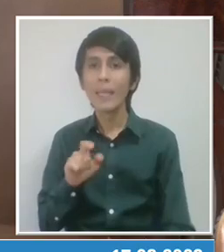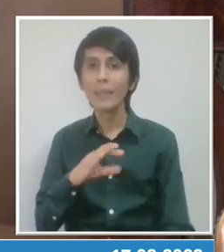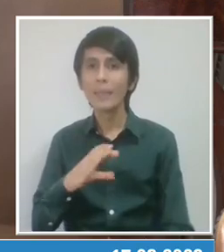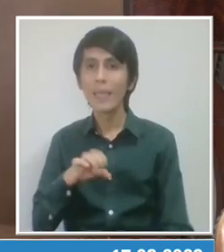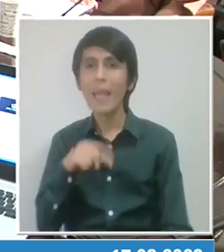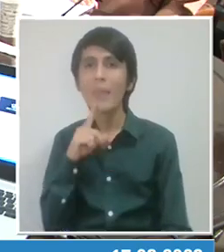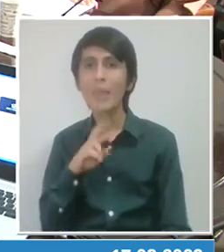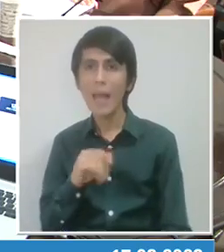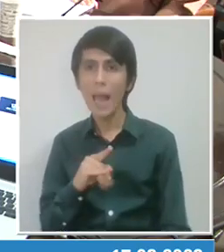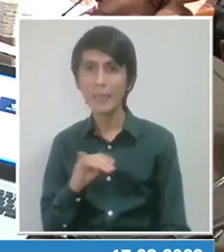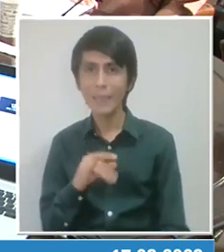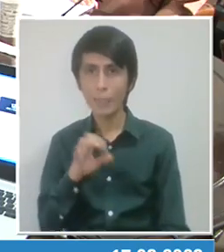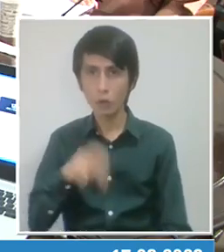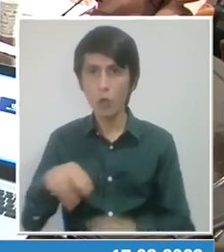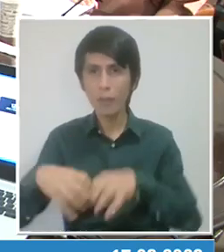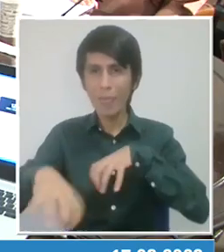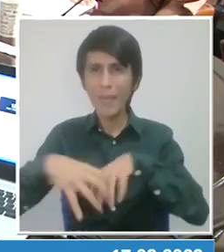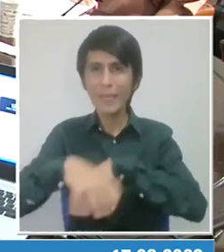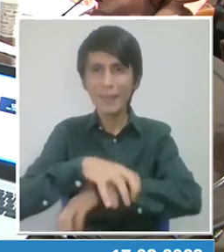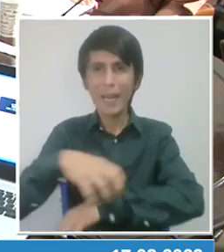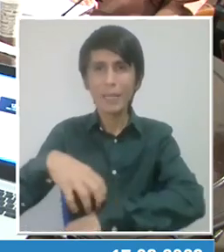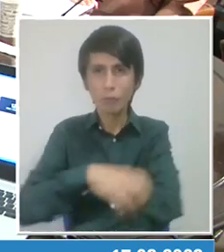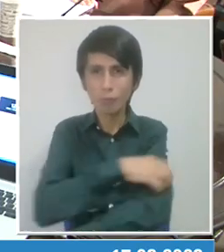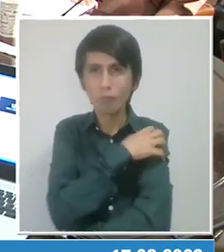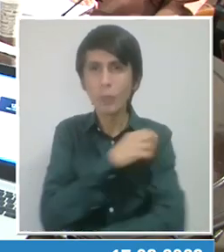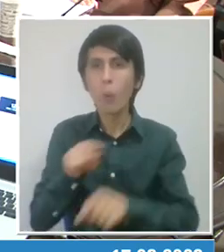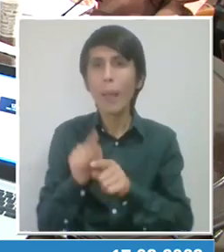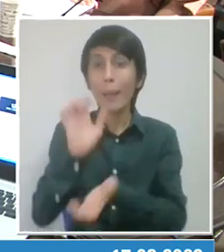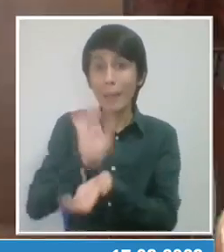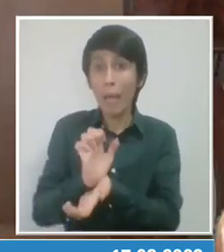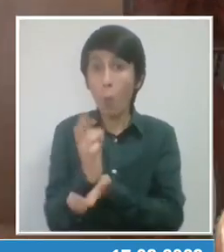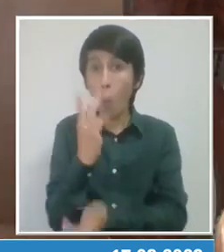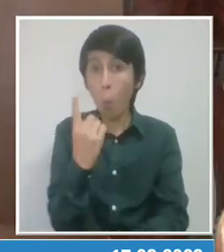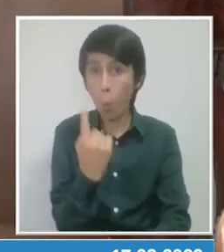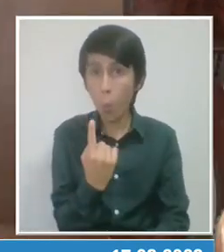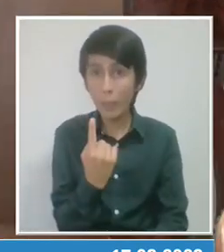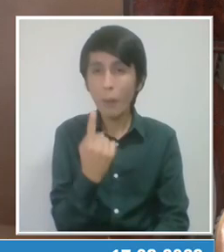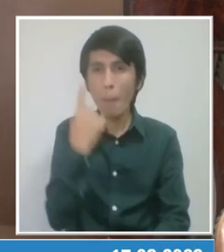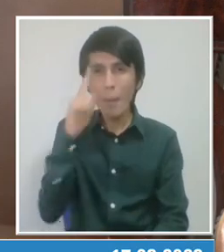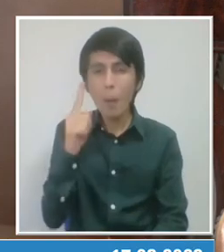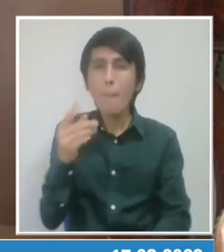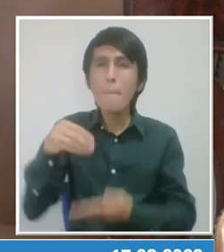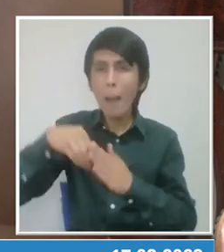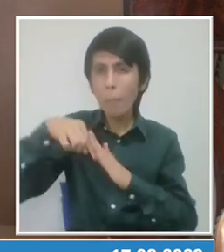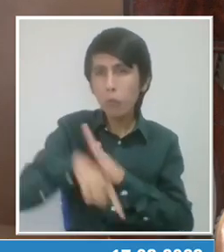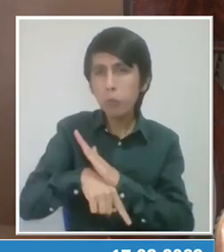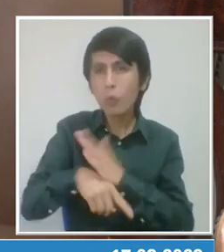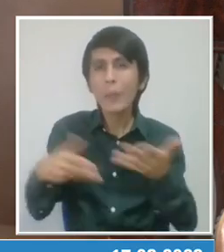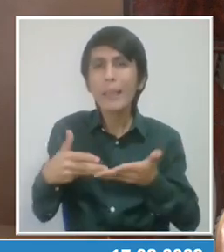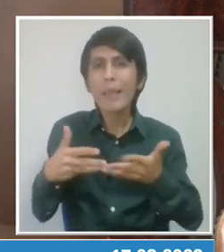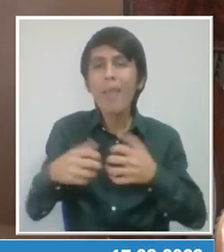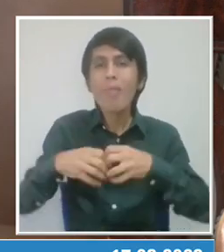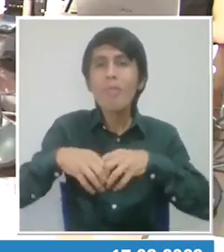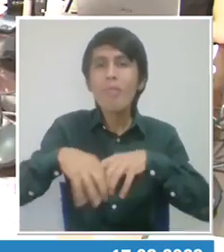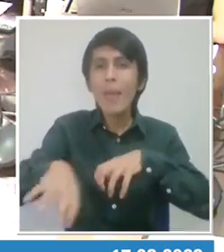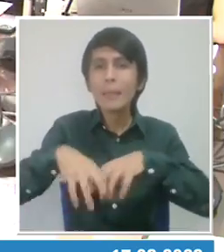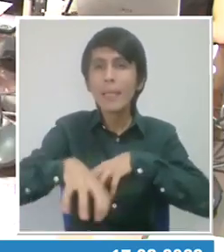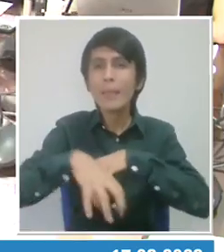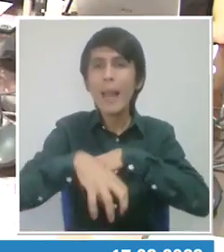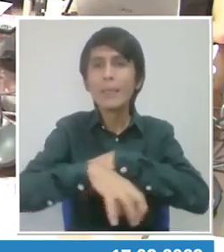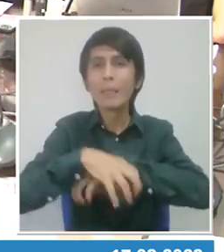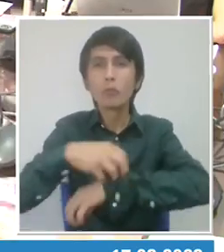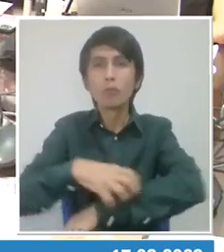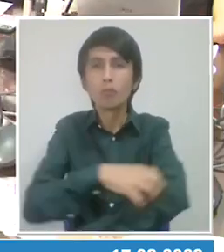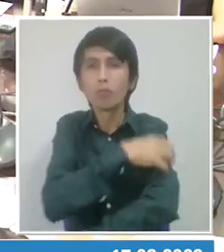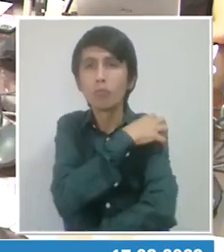unitario. Esa es la pregunta en el fondo. ¿Cómo se puede profundizar la descentralización del Estado en una